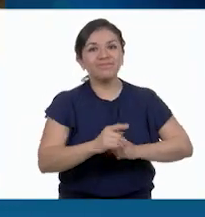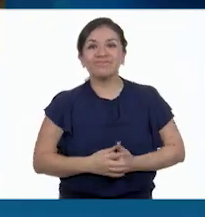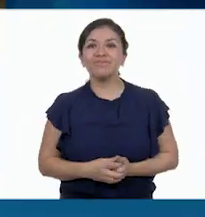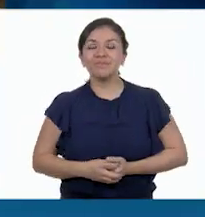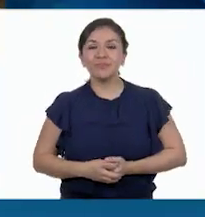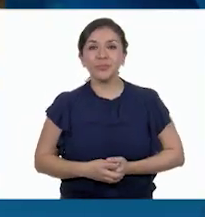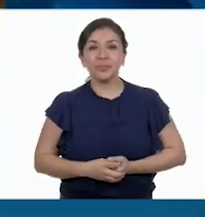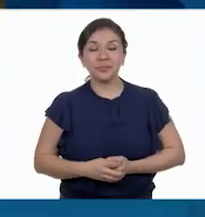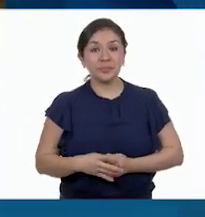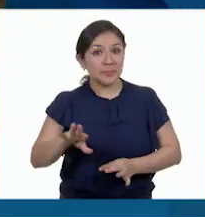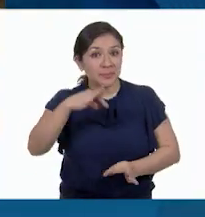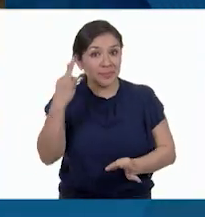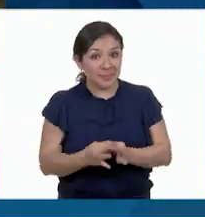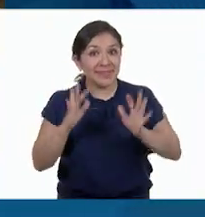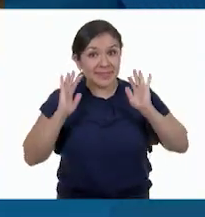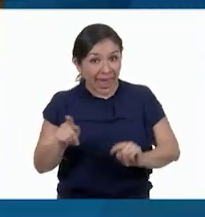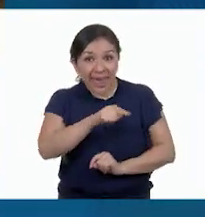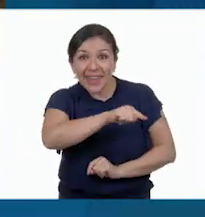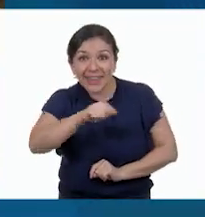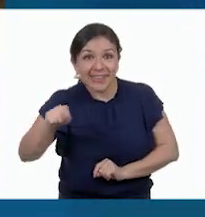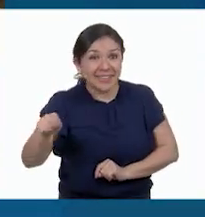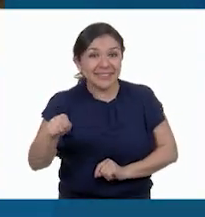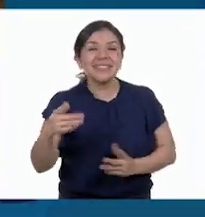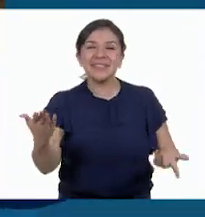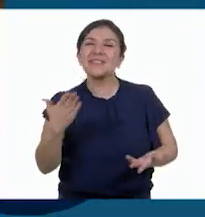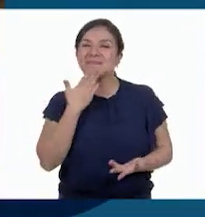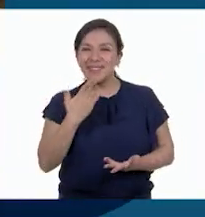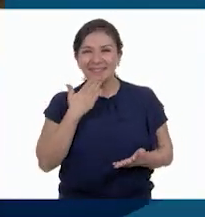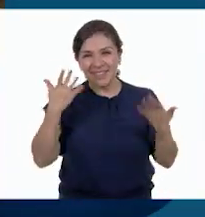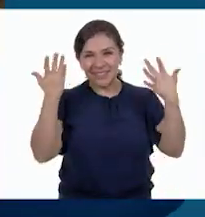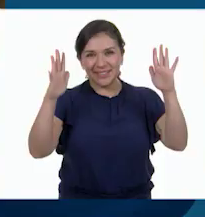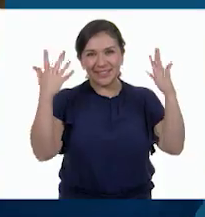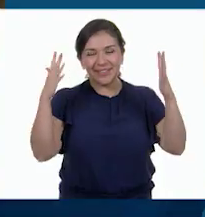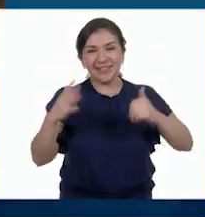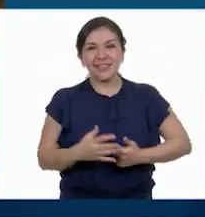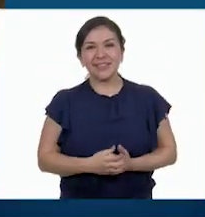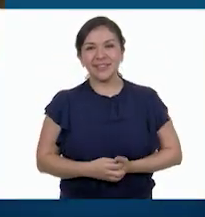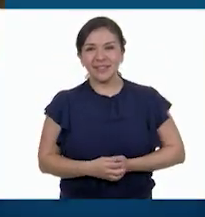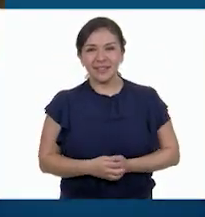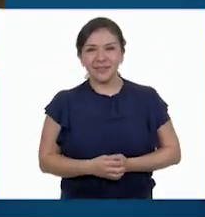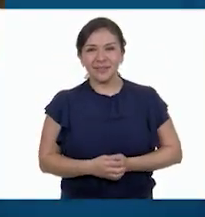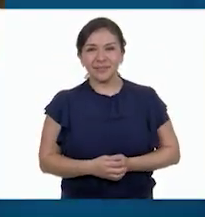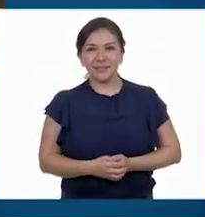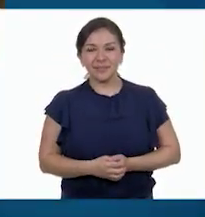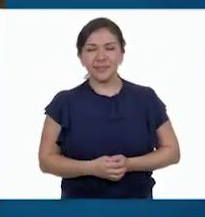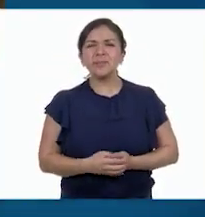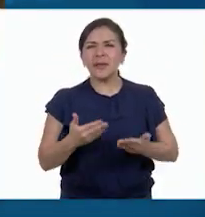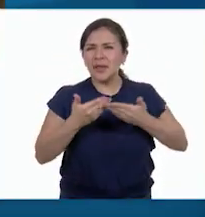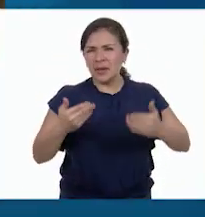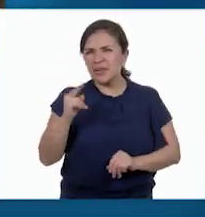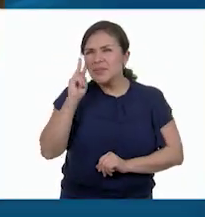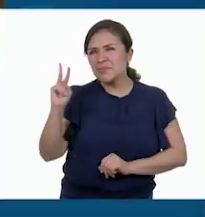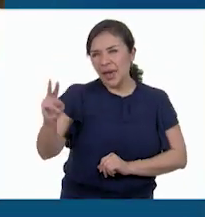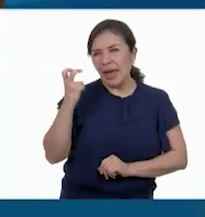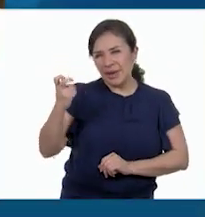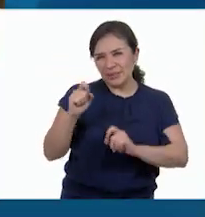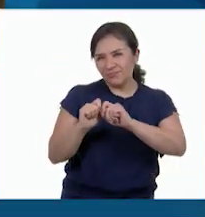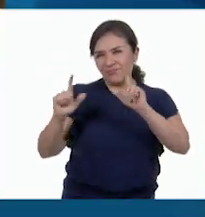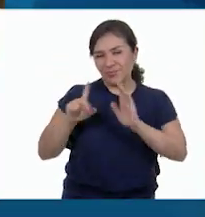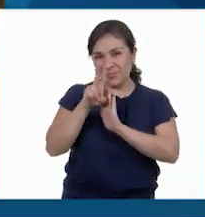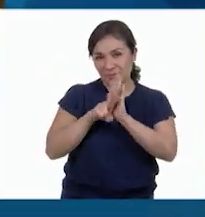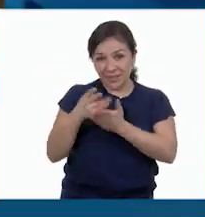distancia. ¿Listas? ¿Listos? ¡Muy bien! ¡Vamos a ver el